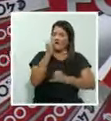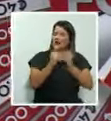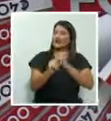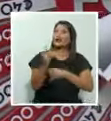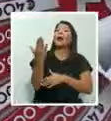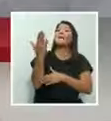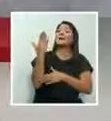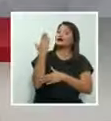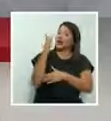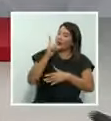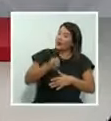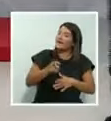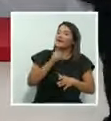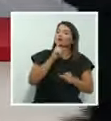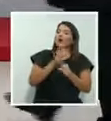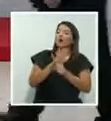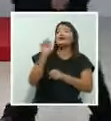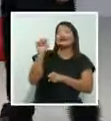de Heredia,